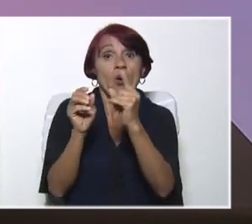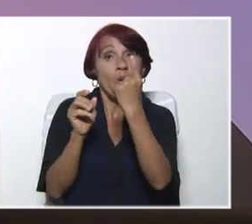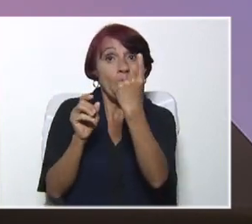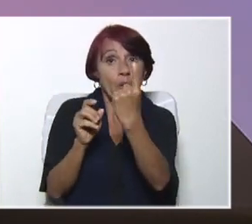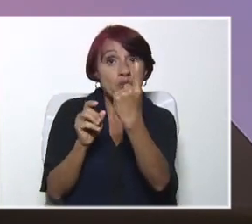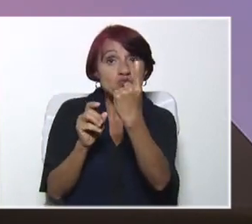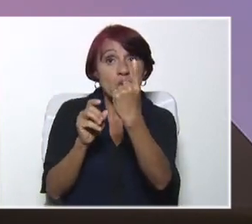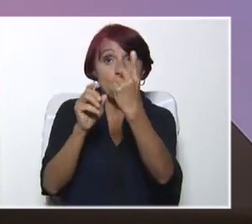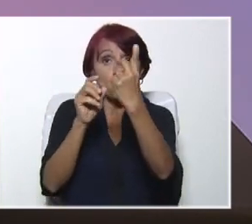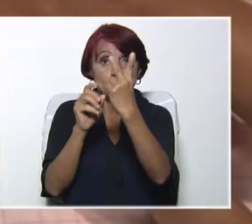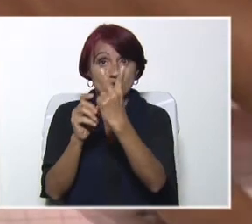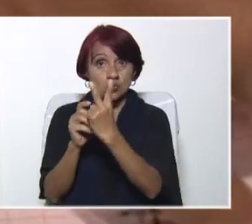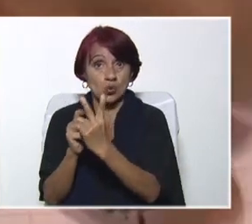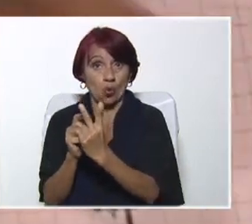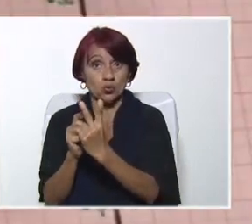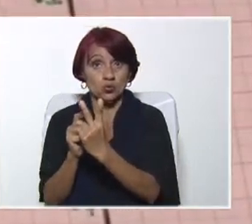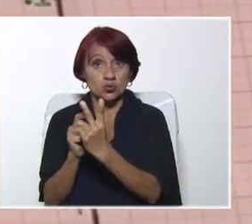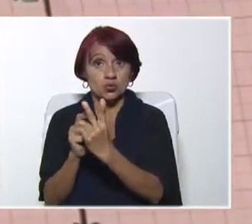2.